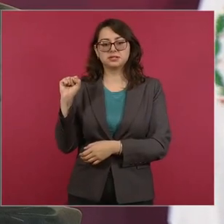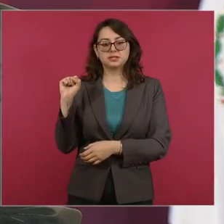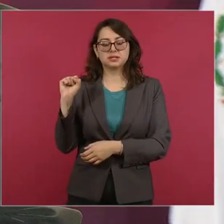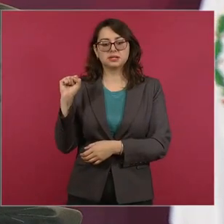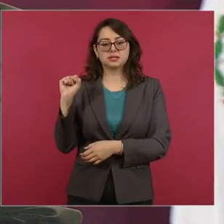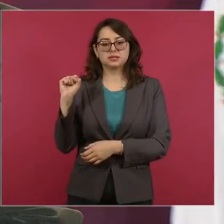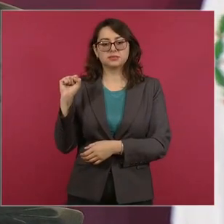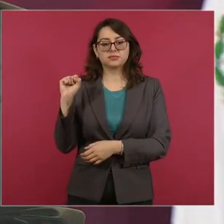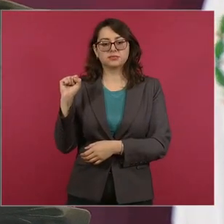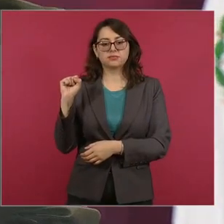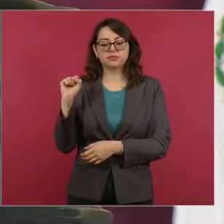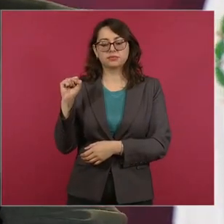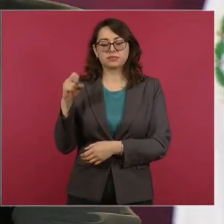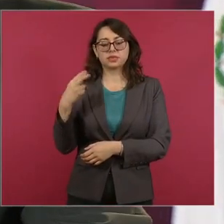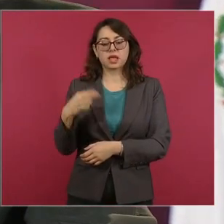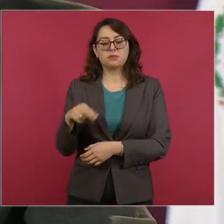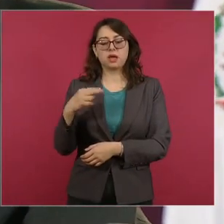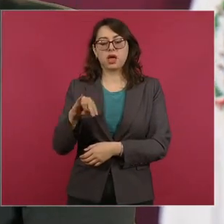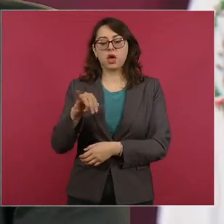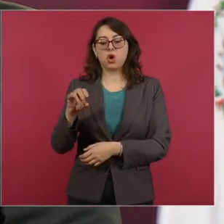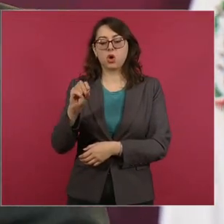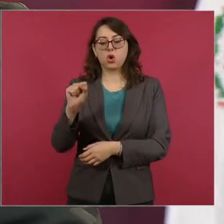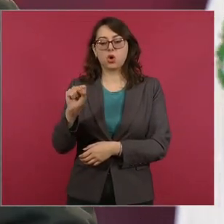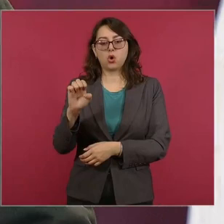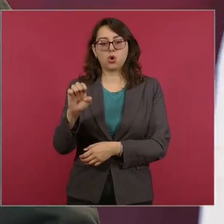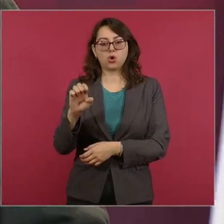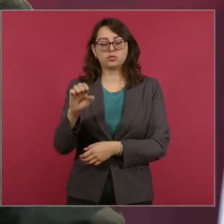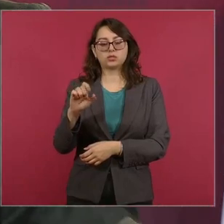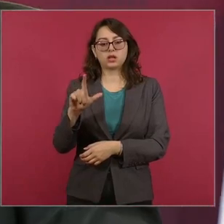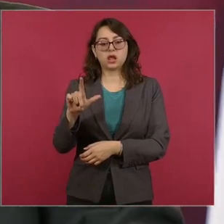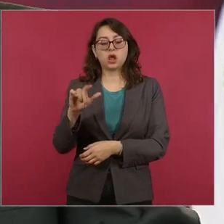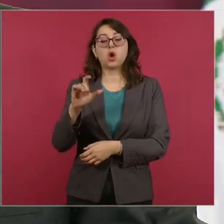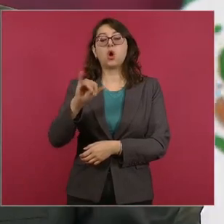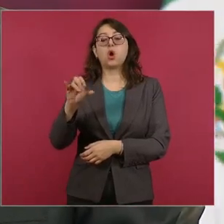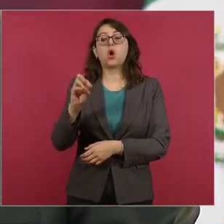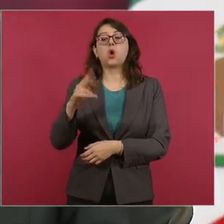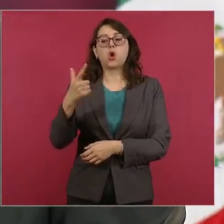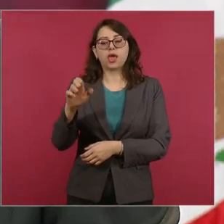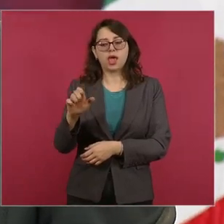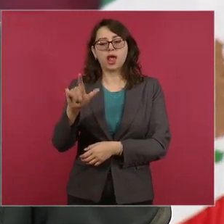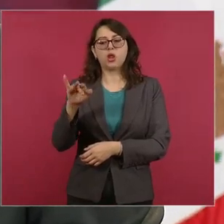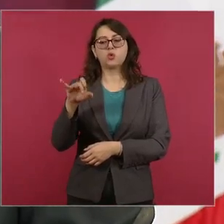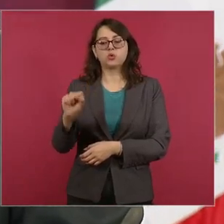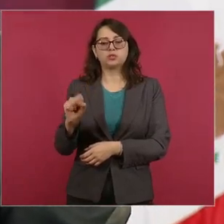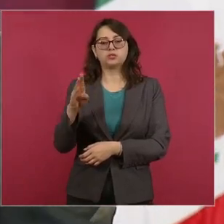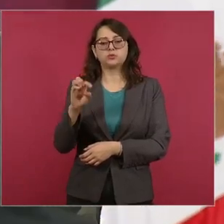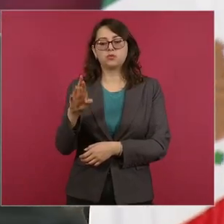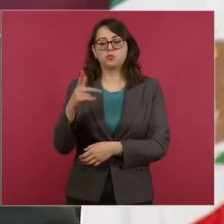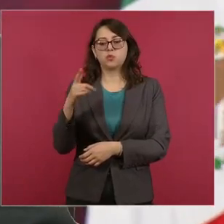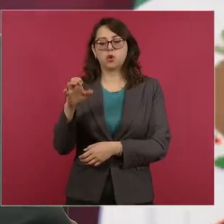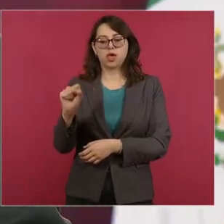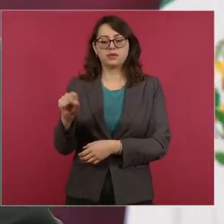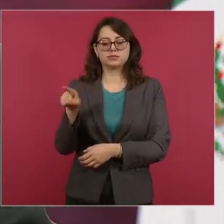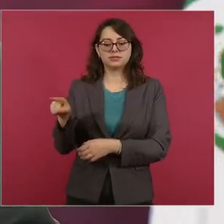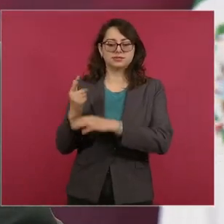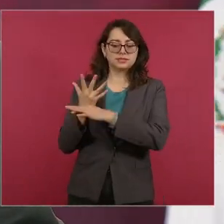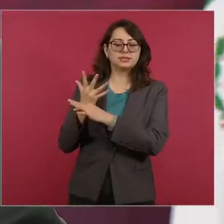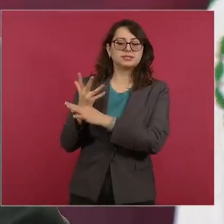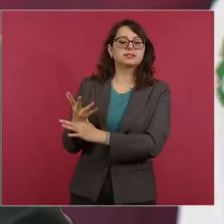José Luis Jorge Luis Borges Jorge Luis Borges decía